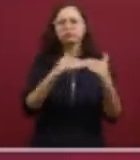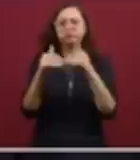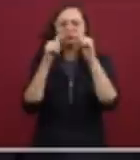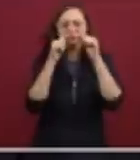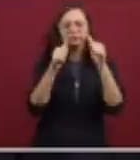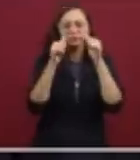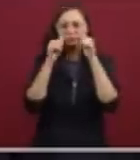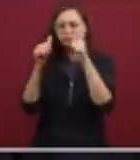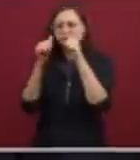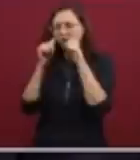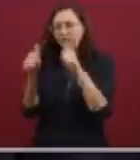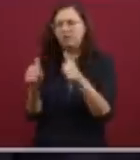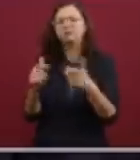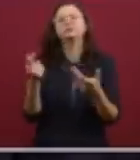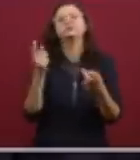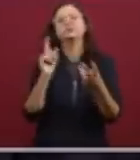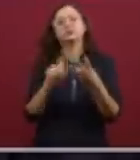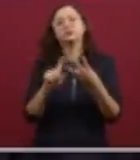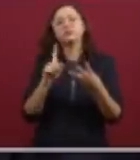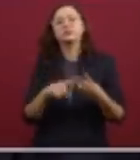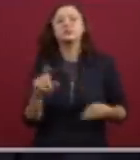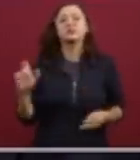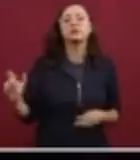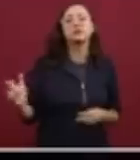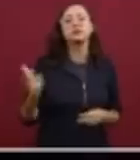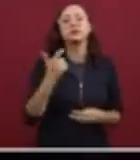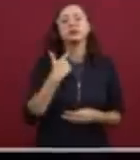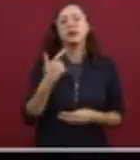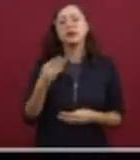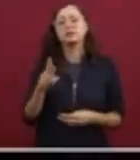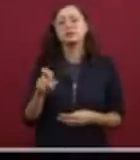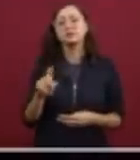los exbraceros, sí, se les está atendiendo.